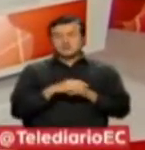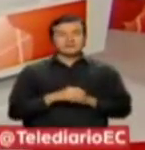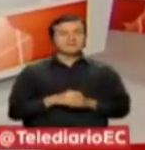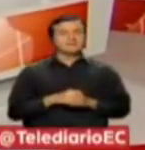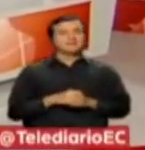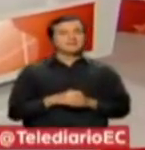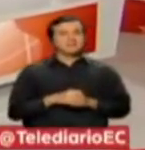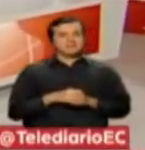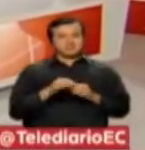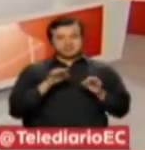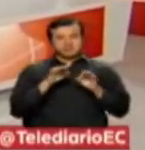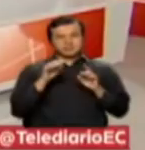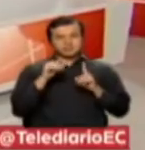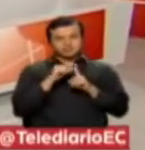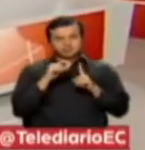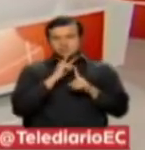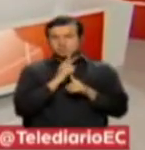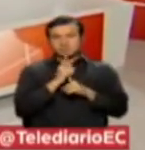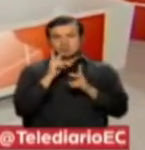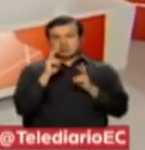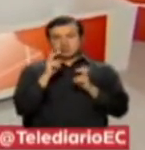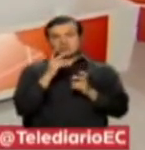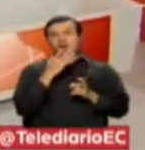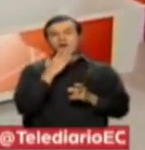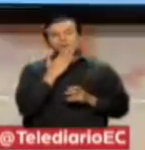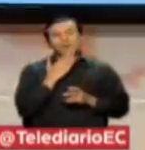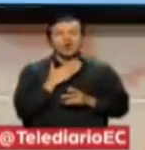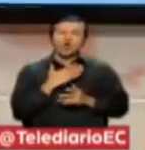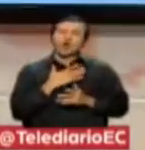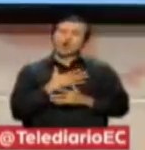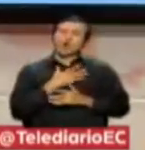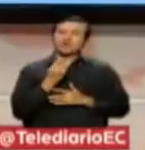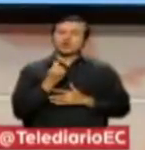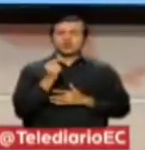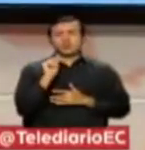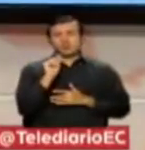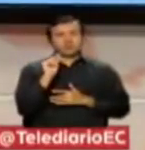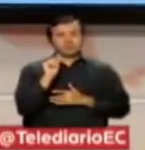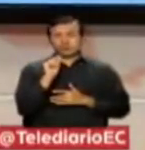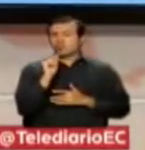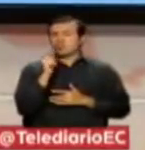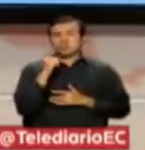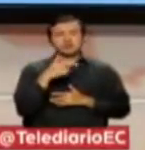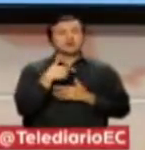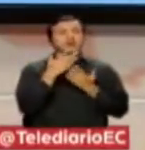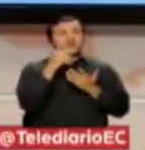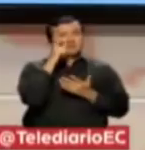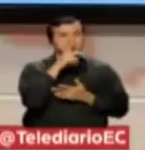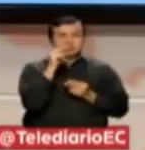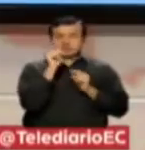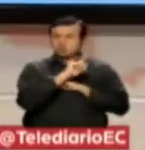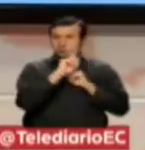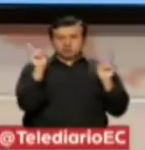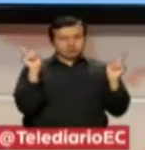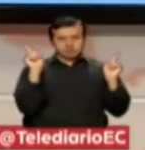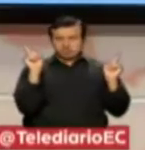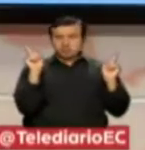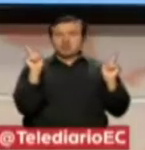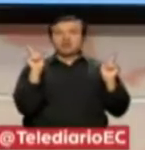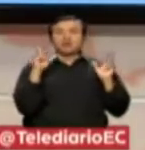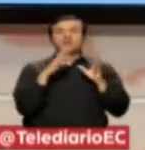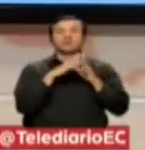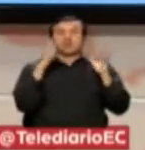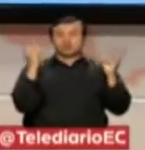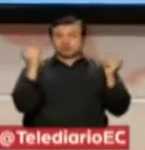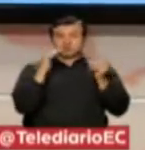creo que hay que poner las palabras correctas, ¿no es cierto? No se trata de generosidad, no se trata de poco dinero, no se trata de entregar la pelota a la Fiscalía, no se trata de eso. Se trata de